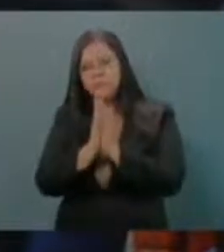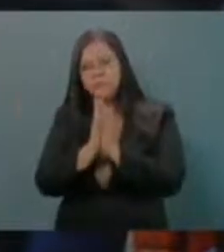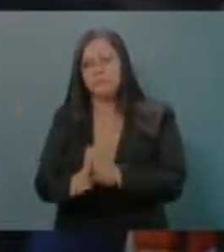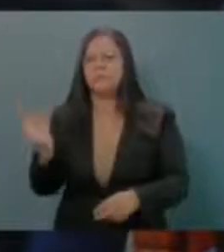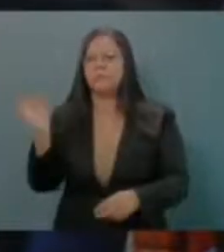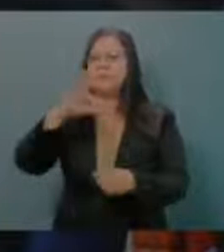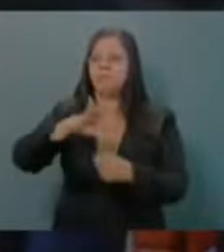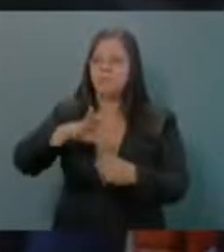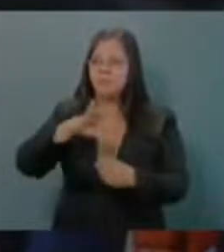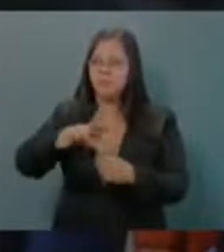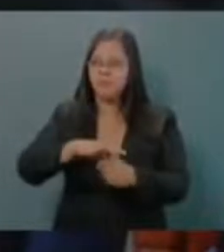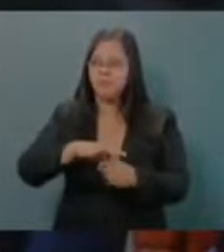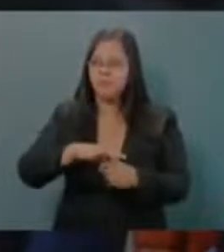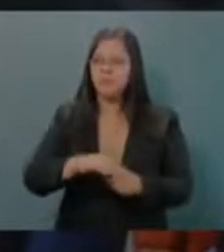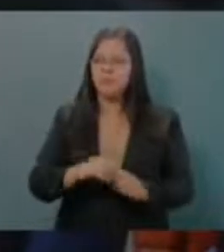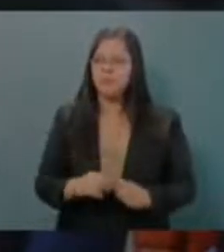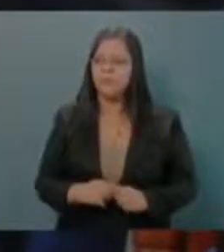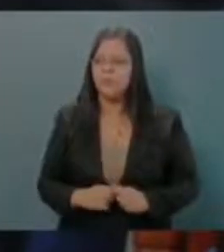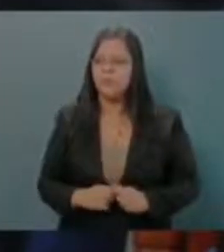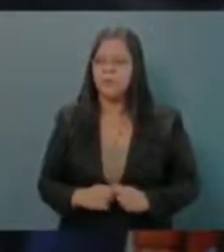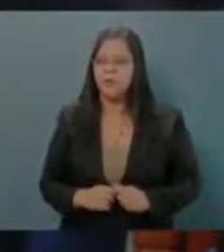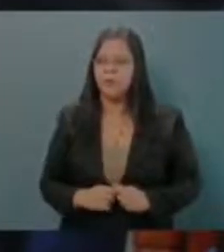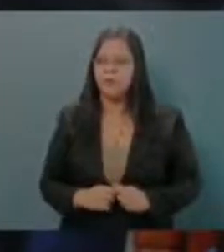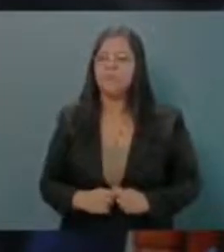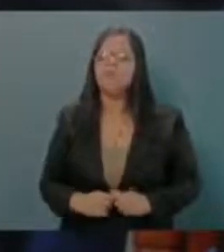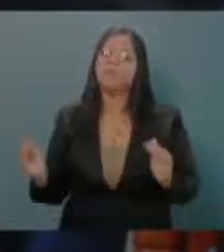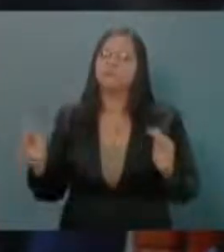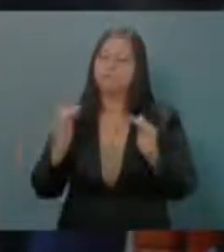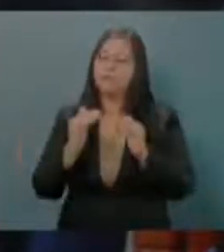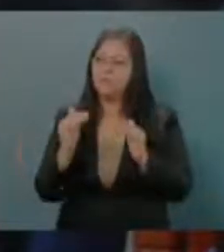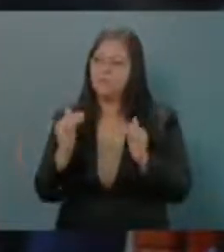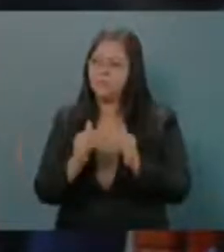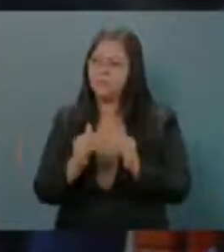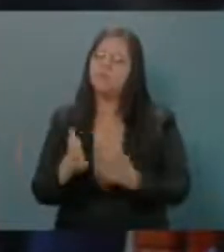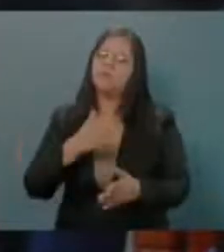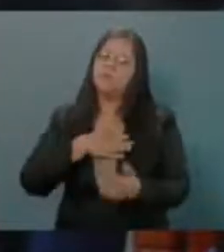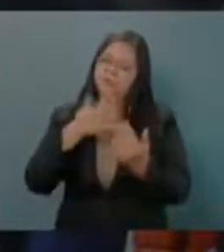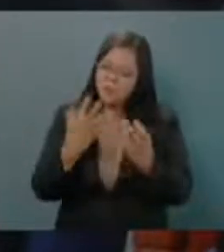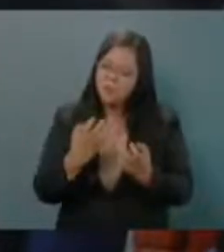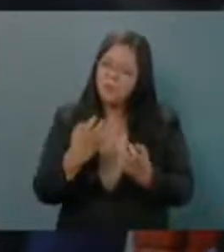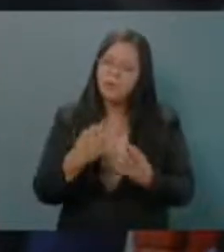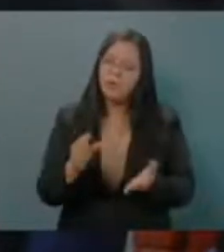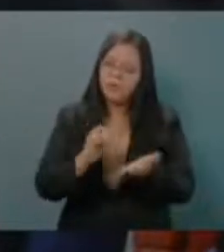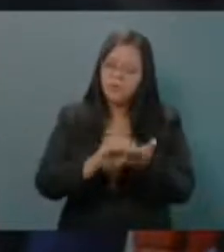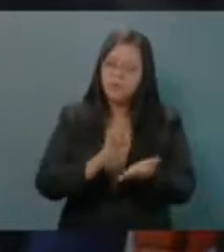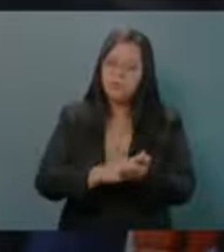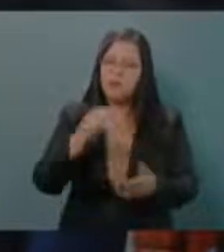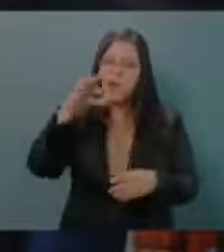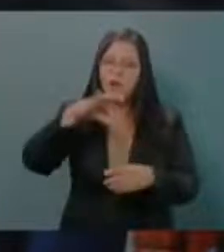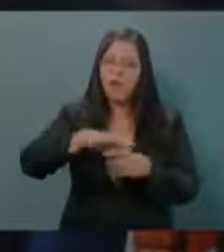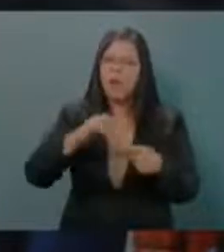hora de someter a votación, también me gustaría que quedara consignado